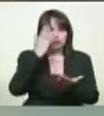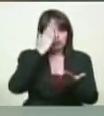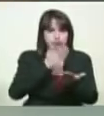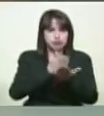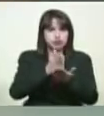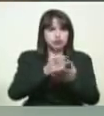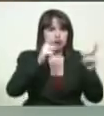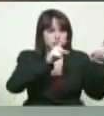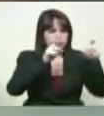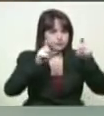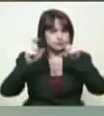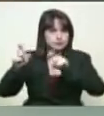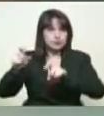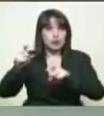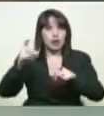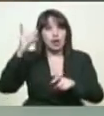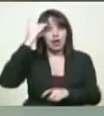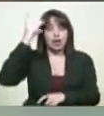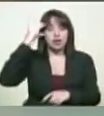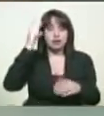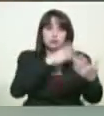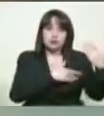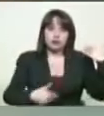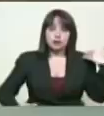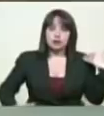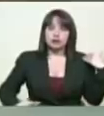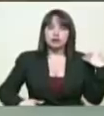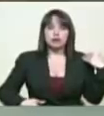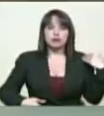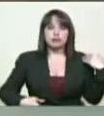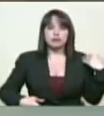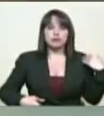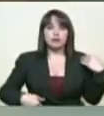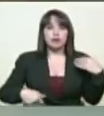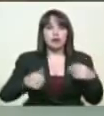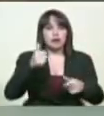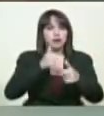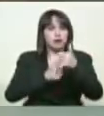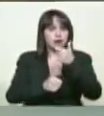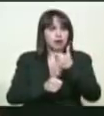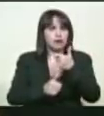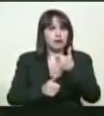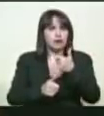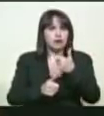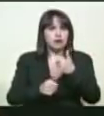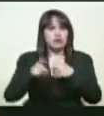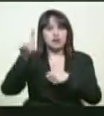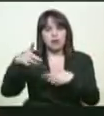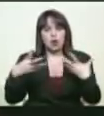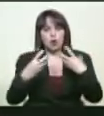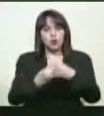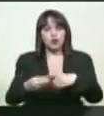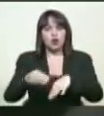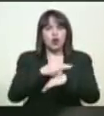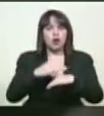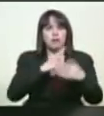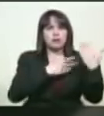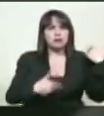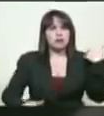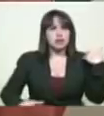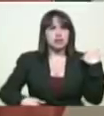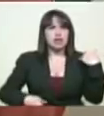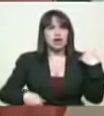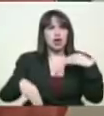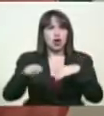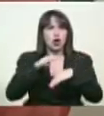vicepresidenta ejecutiva que hago una reunión al vicepresidente de economía especial con los cuatro